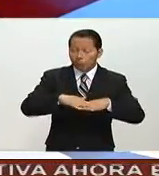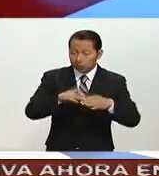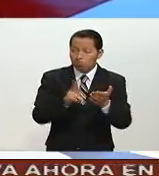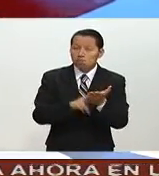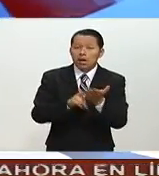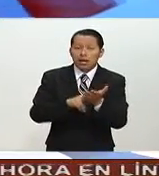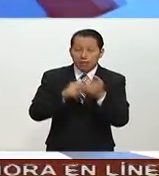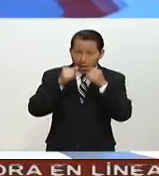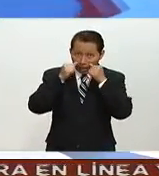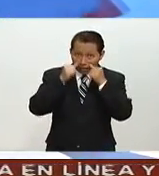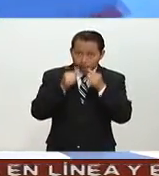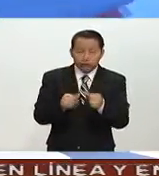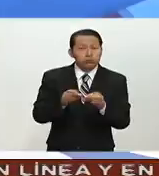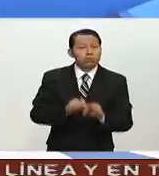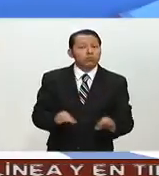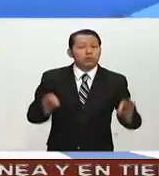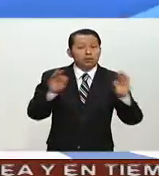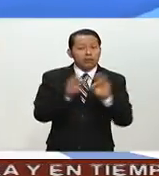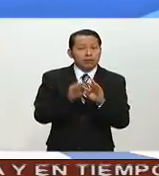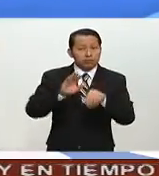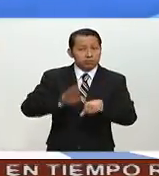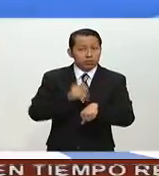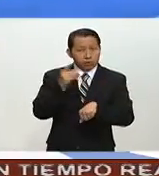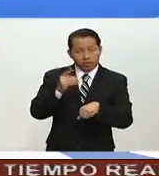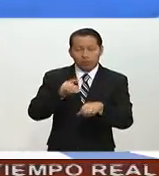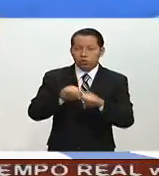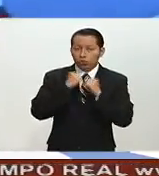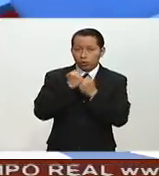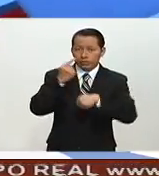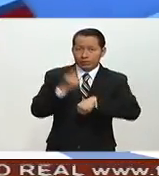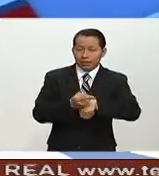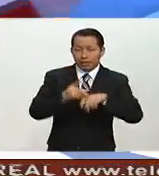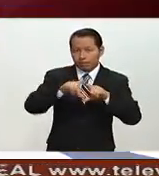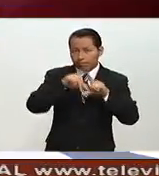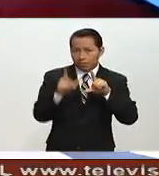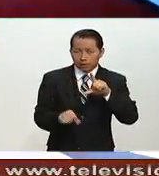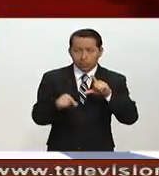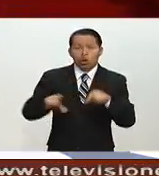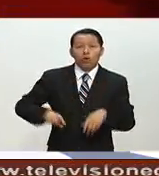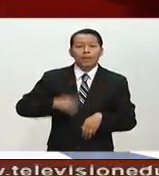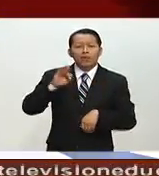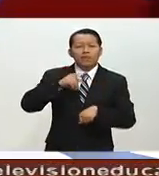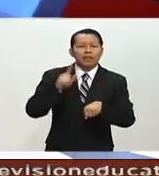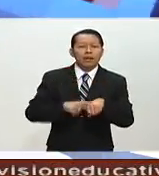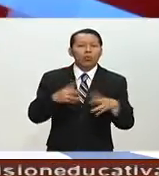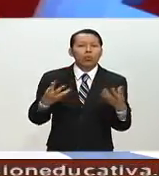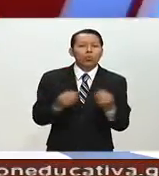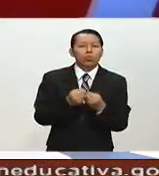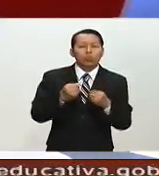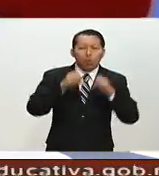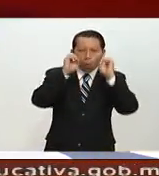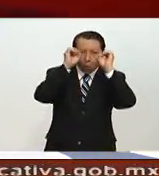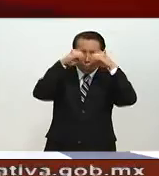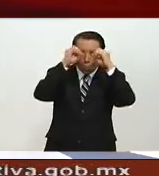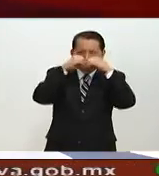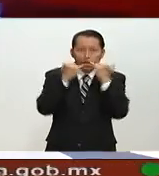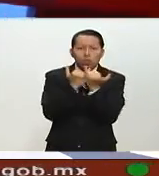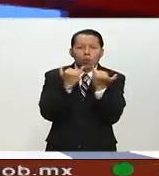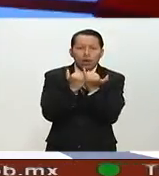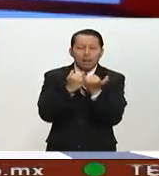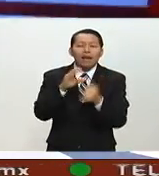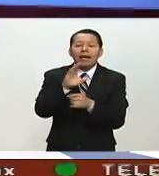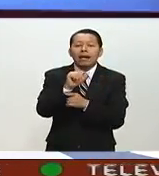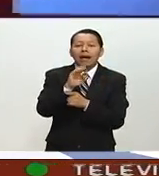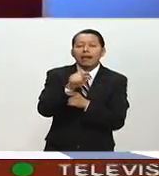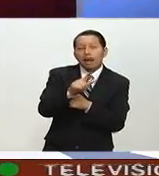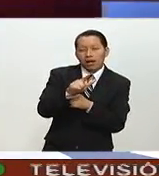pena tomar en cuenta por toda la sociedad de nuestro país. El gobierno federal, en colaboración con Google y el canal del Congreso, pusieron en